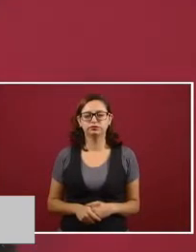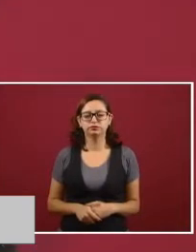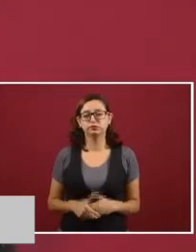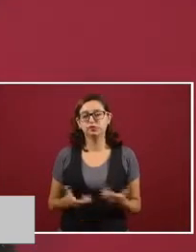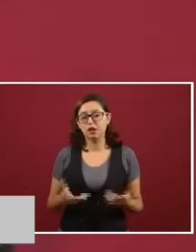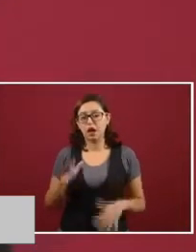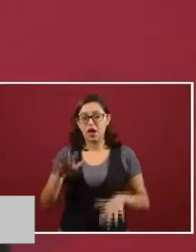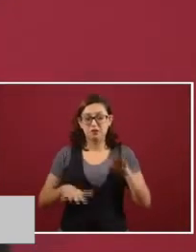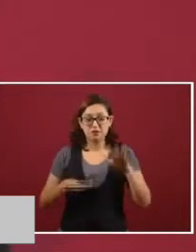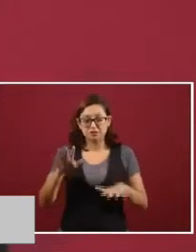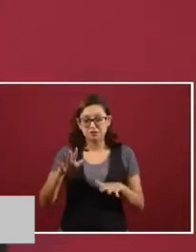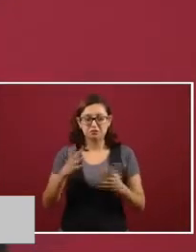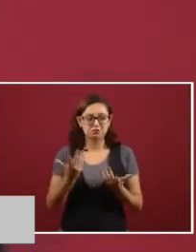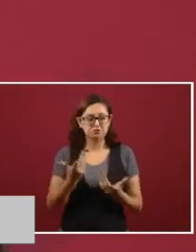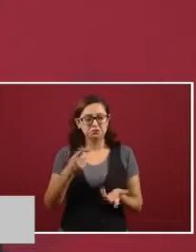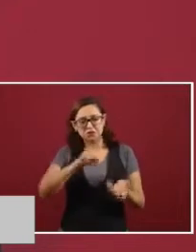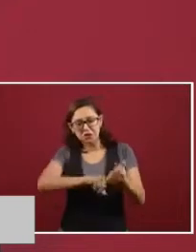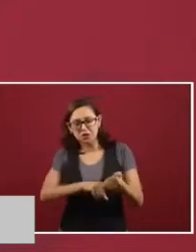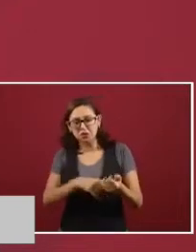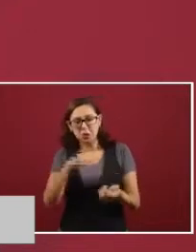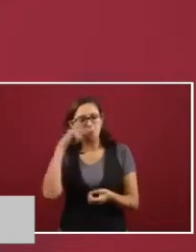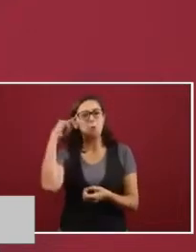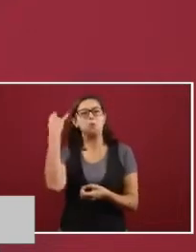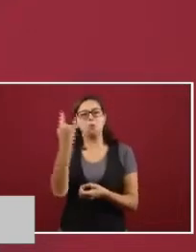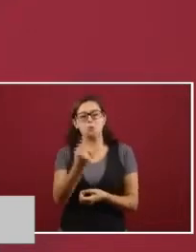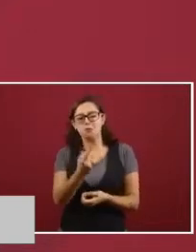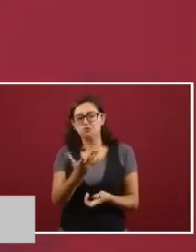Honduras para atender el tema migratorio.